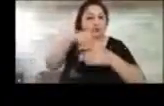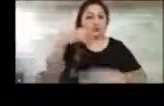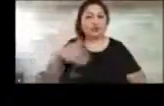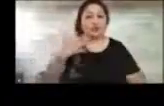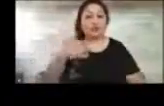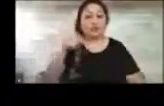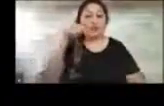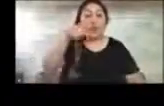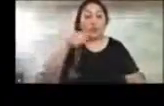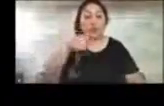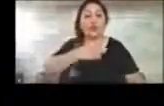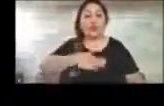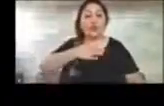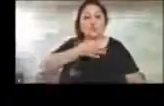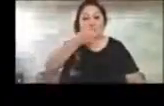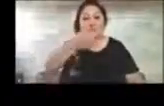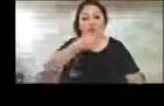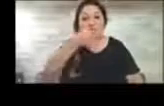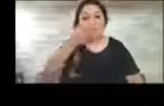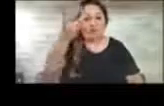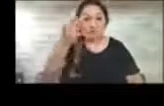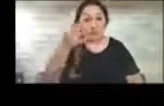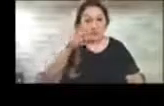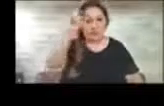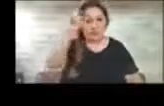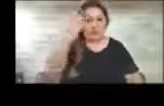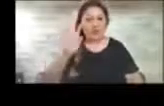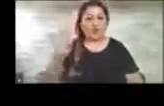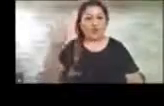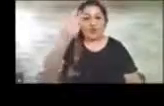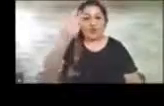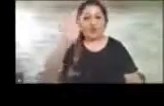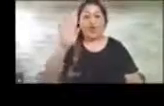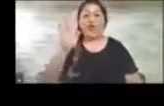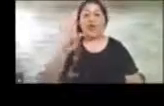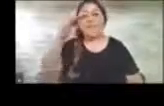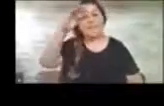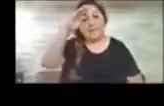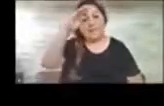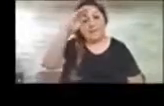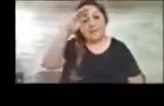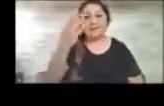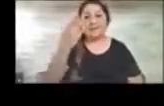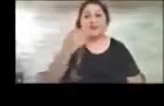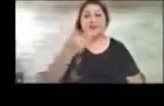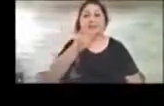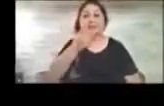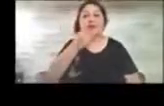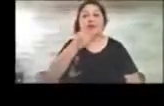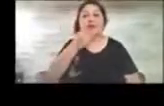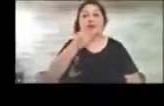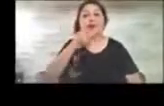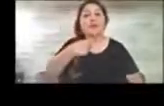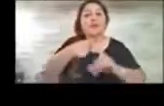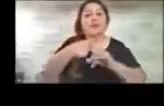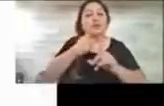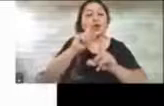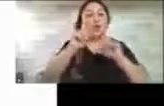cifras, teorías, vivencias y aportar también con algunas ideas a la discusión. En cuanto a las